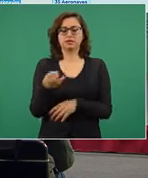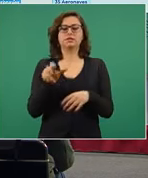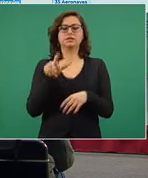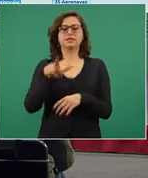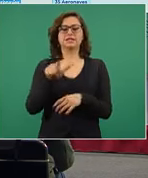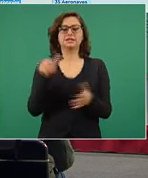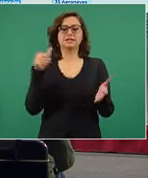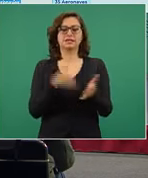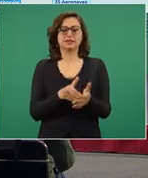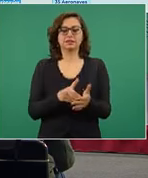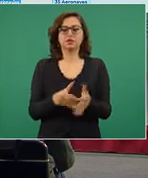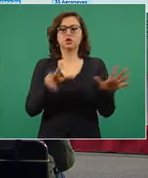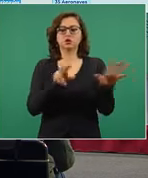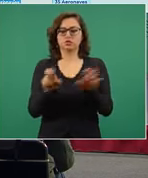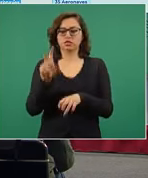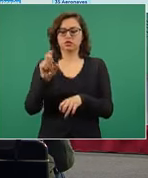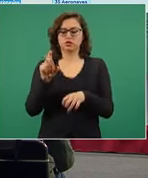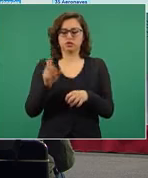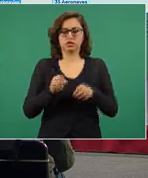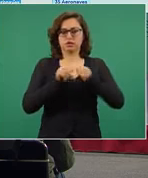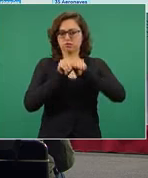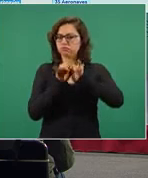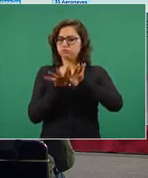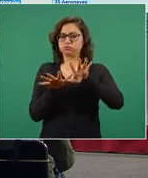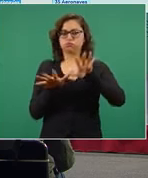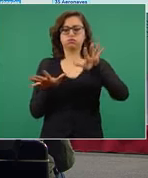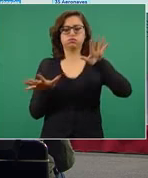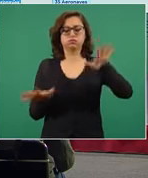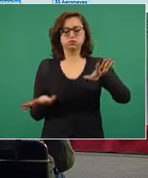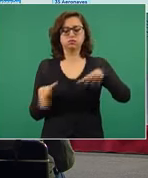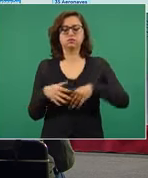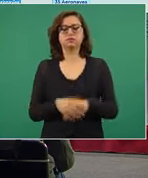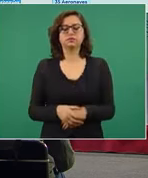317,830, de los cuales la fuerza operativa está en